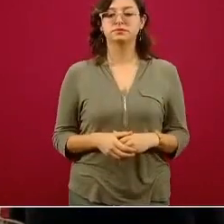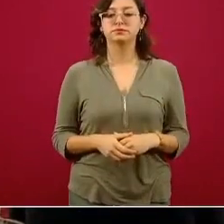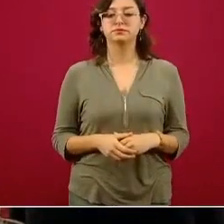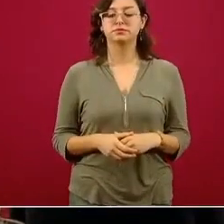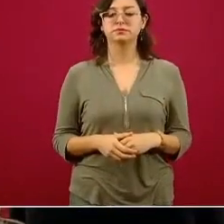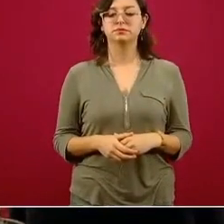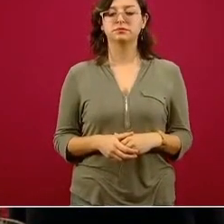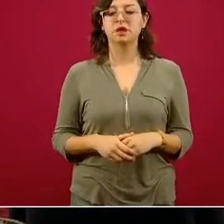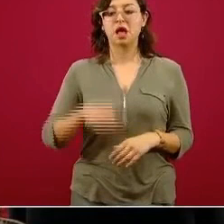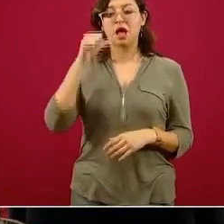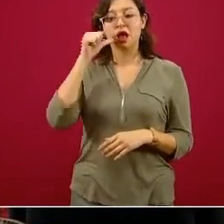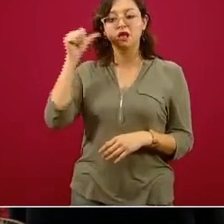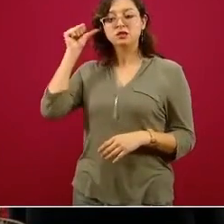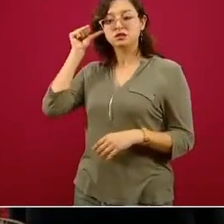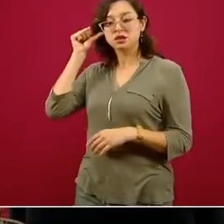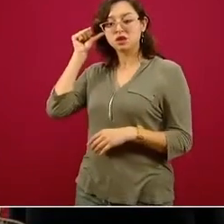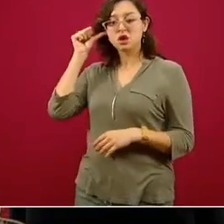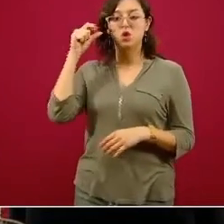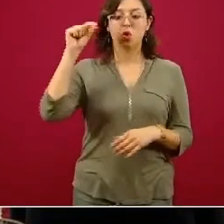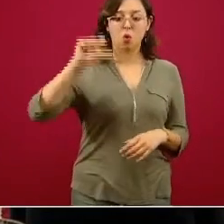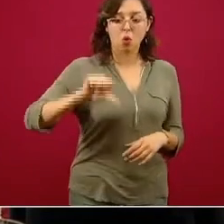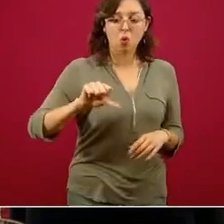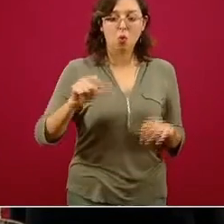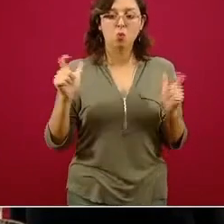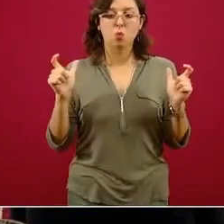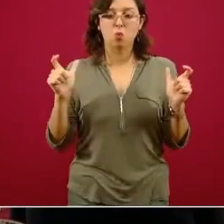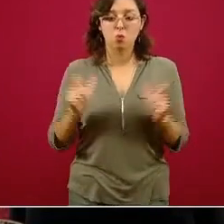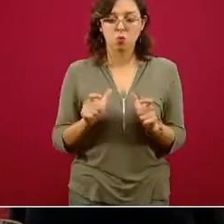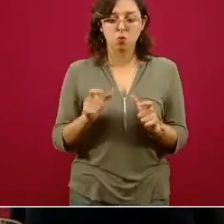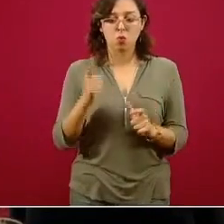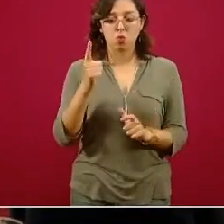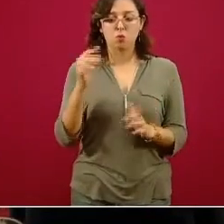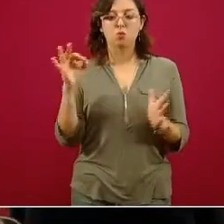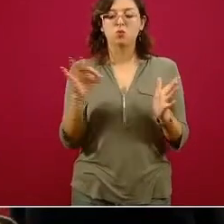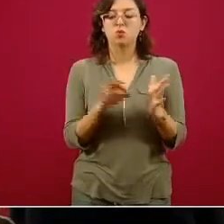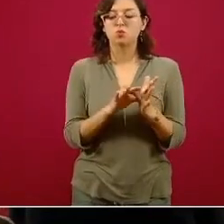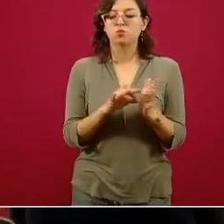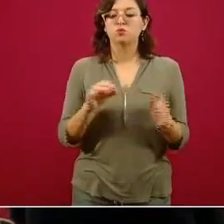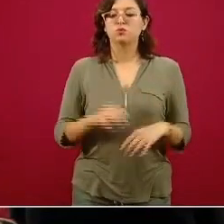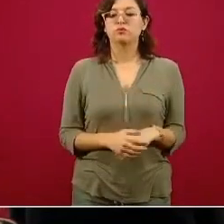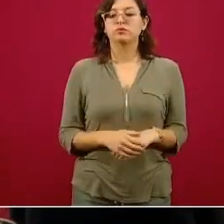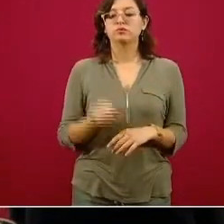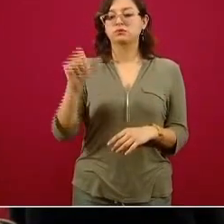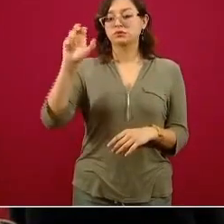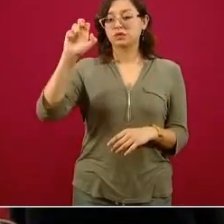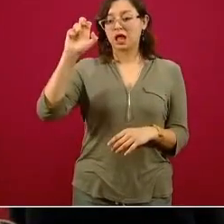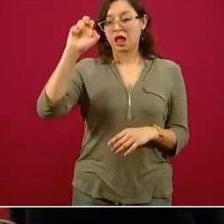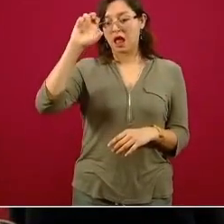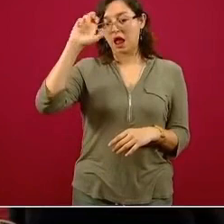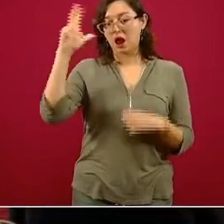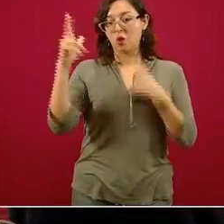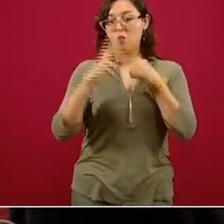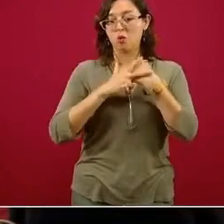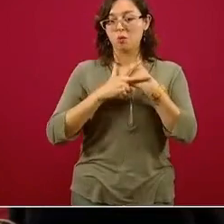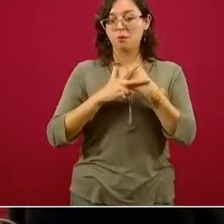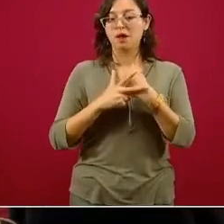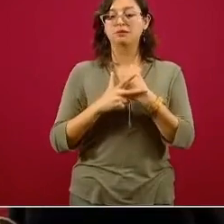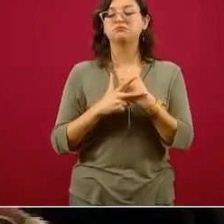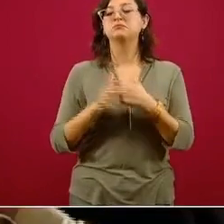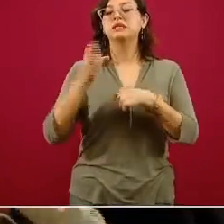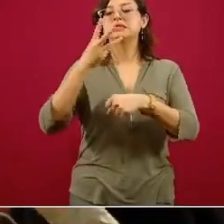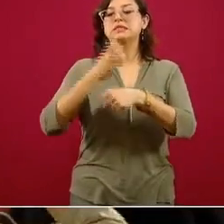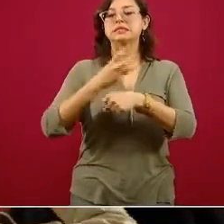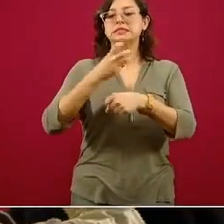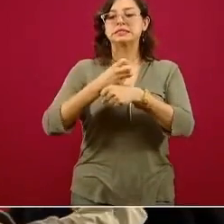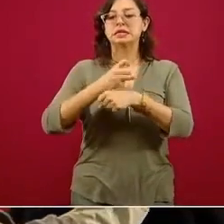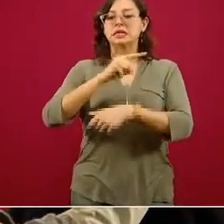de ayer para hoy. Interesante que hoy día Europa por primera vez pasa a ocupar un tercer lugar como región,